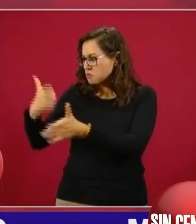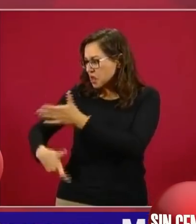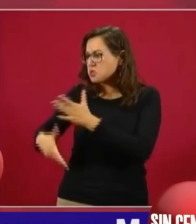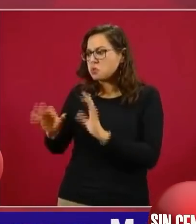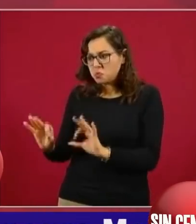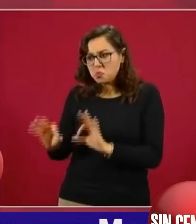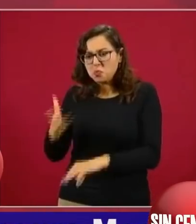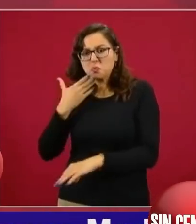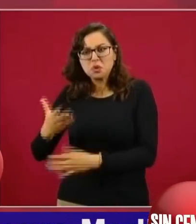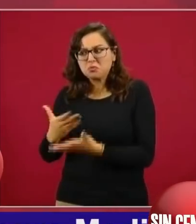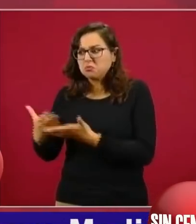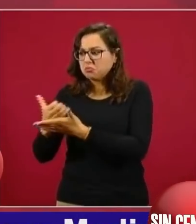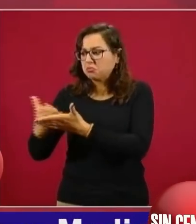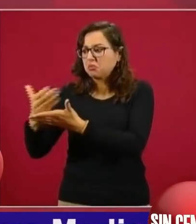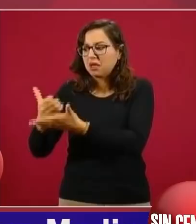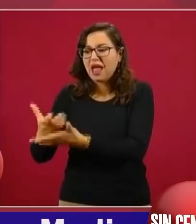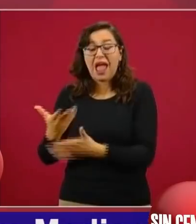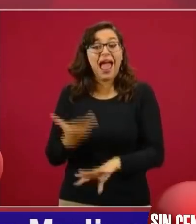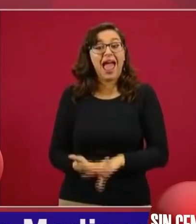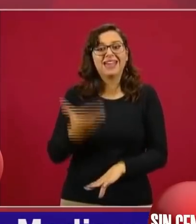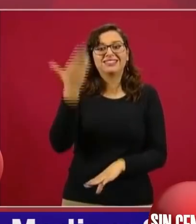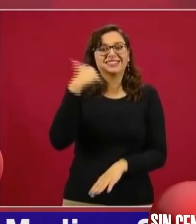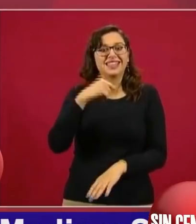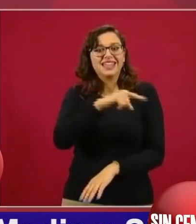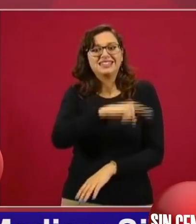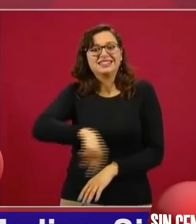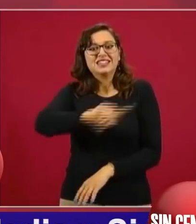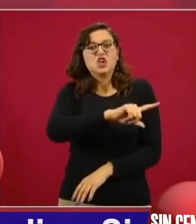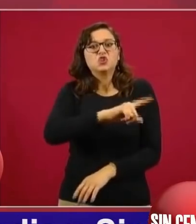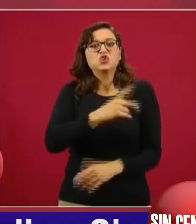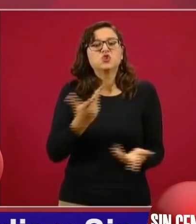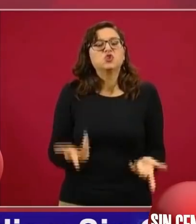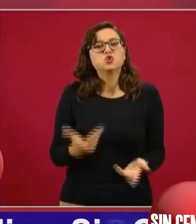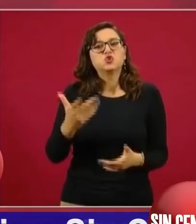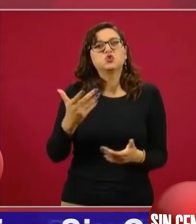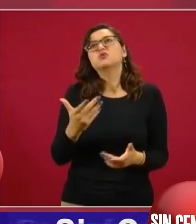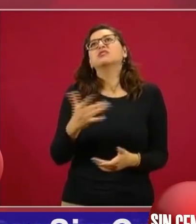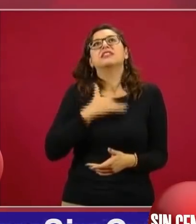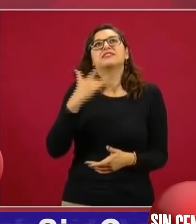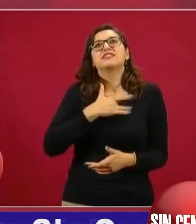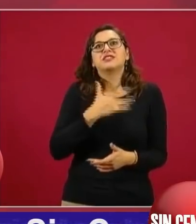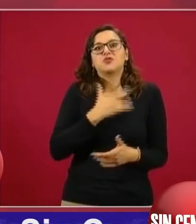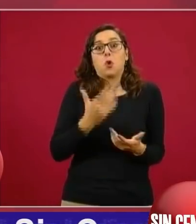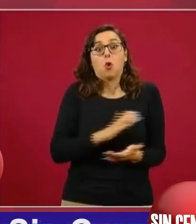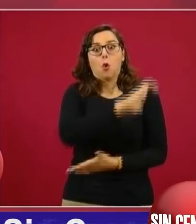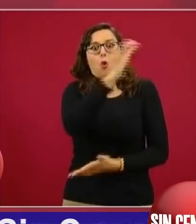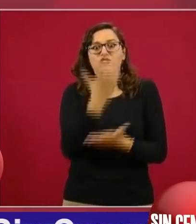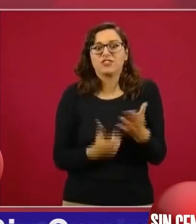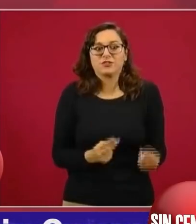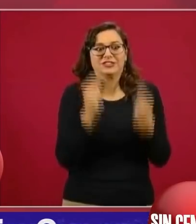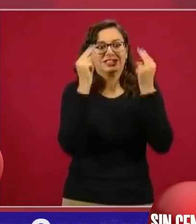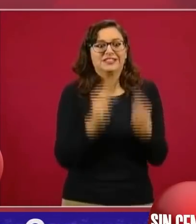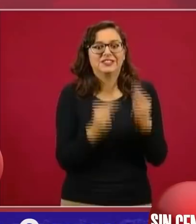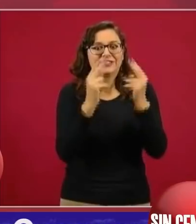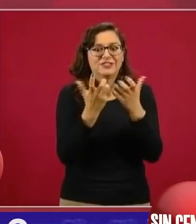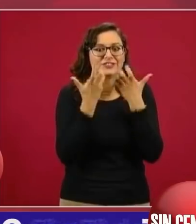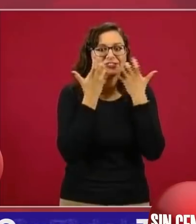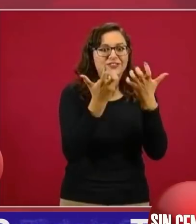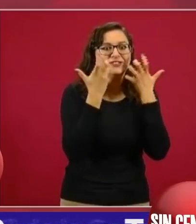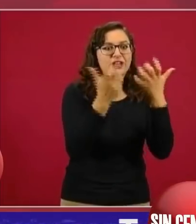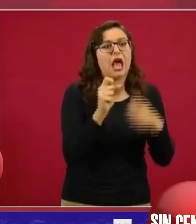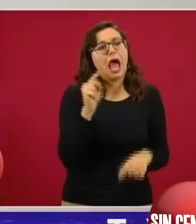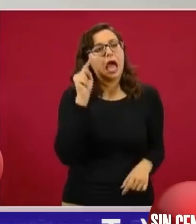contratos, iban a perforar al norte, a las aguas profundas, allá se iba toda la